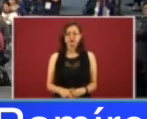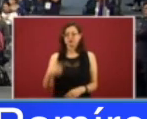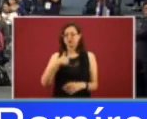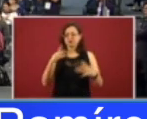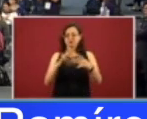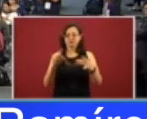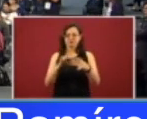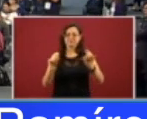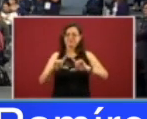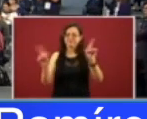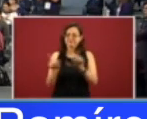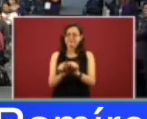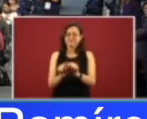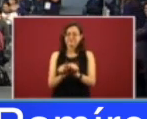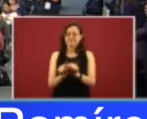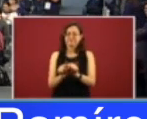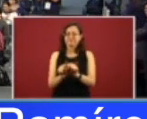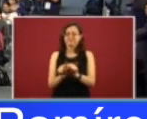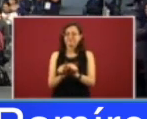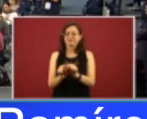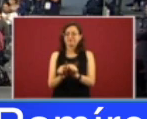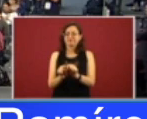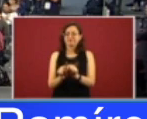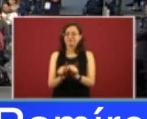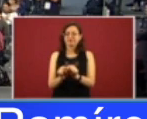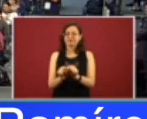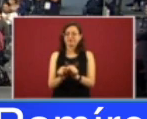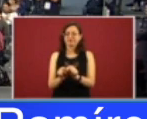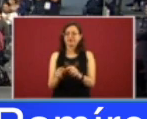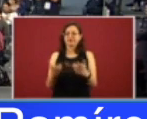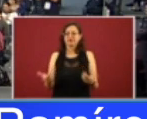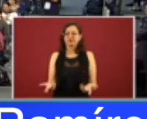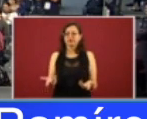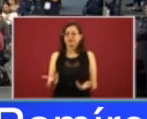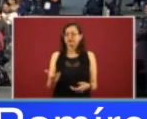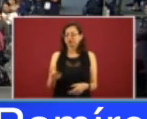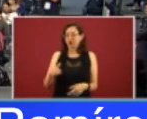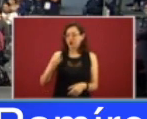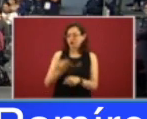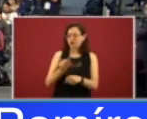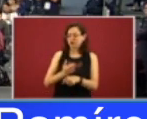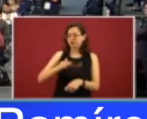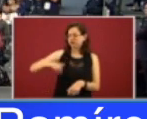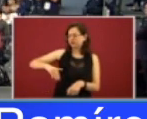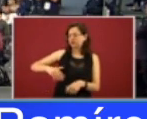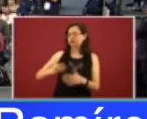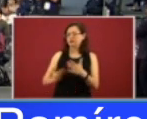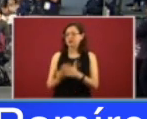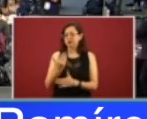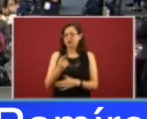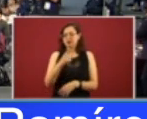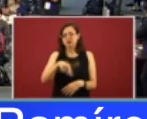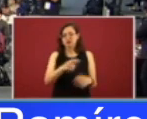breve, iniciando con lo que significa la conversación que acaba de tener el presidente con